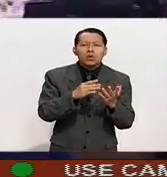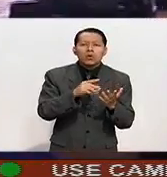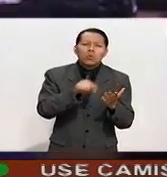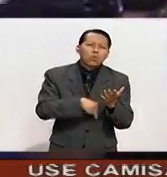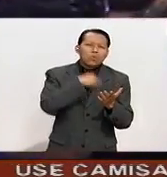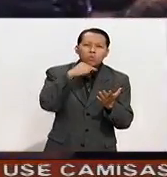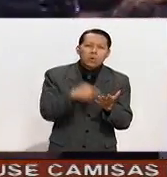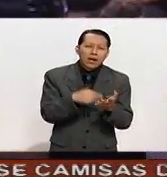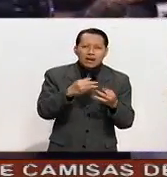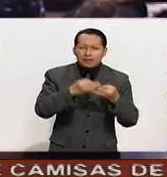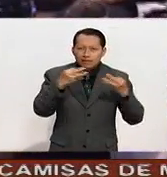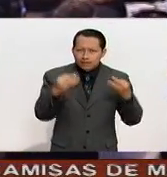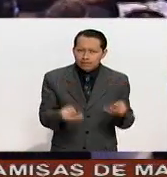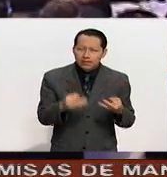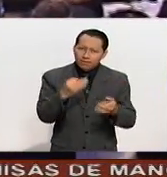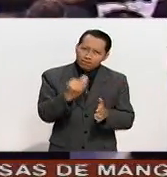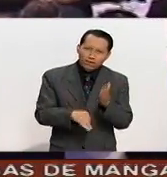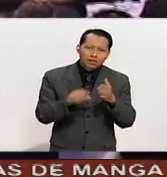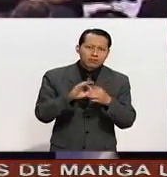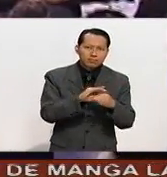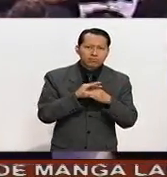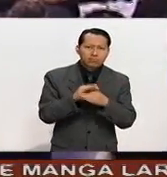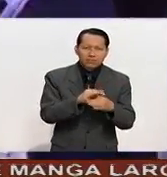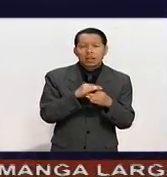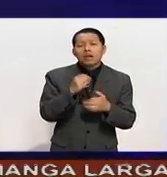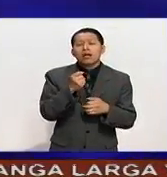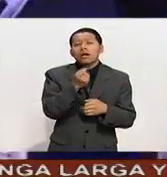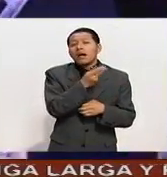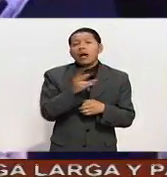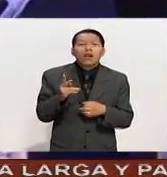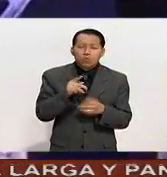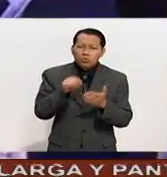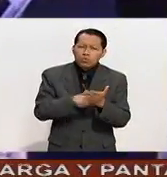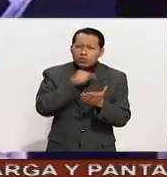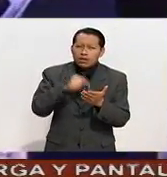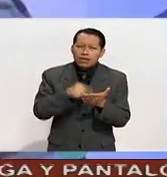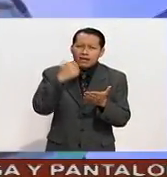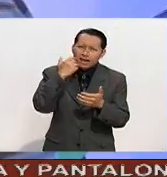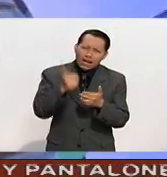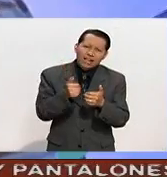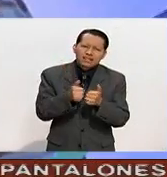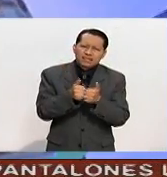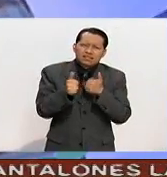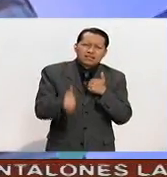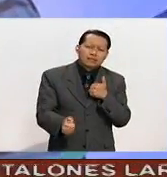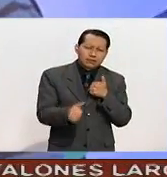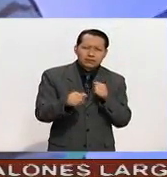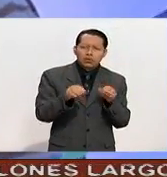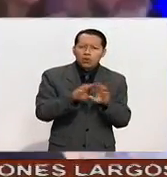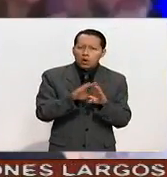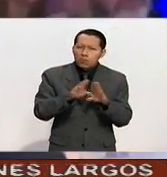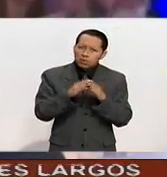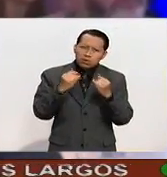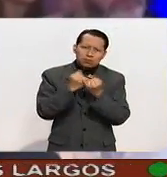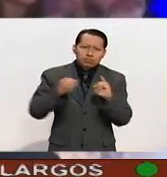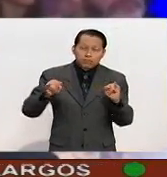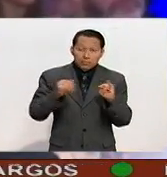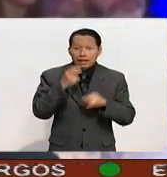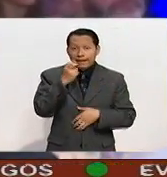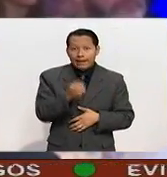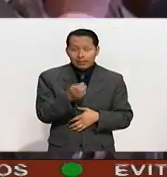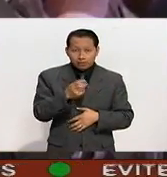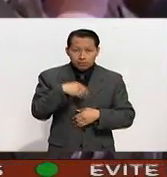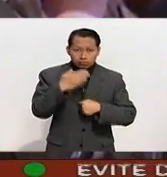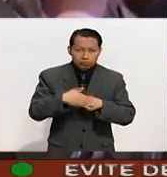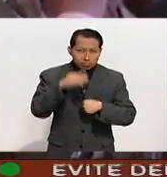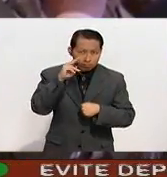pocas son las provincias que buscan escindirse, separarse y tener una representación estatal propia. Entonces, lo que vamos a ver